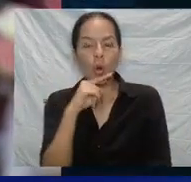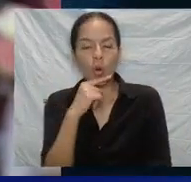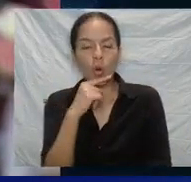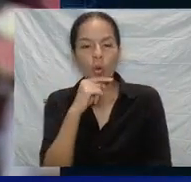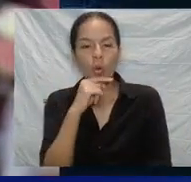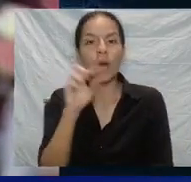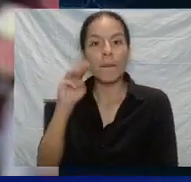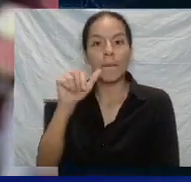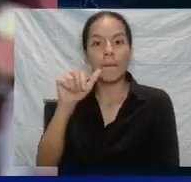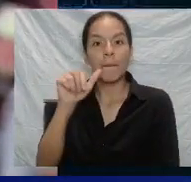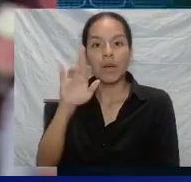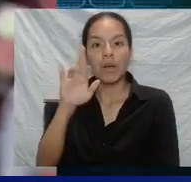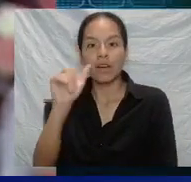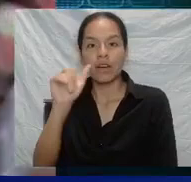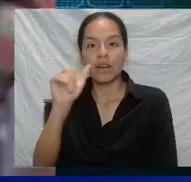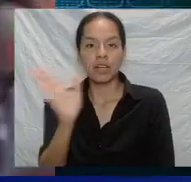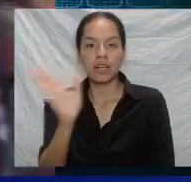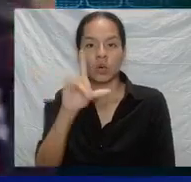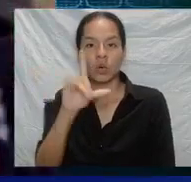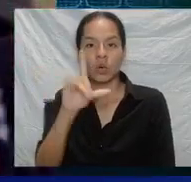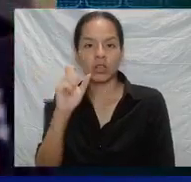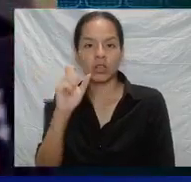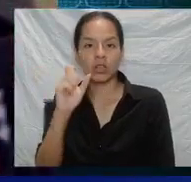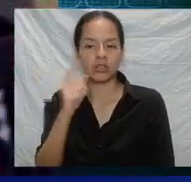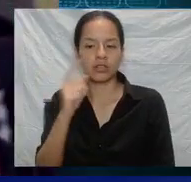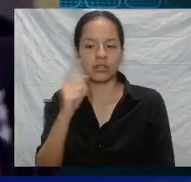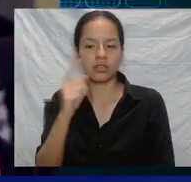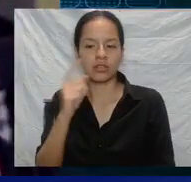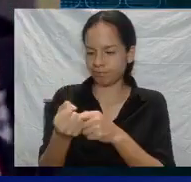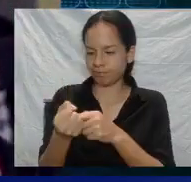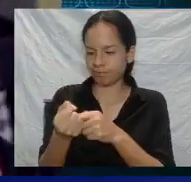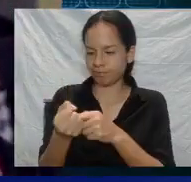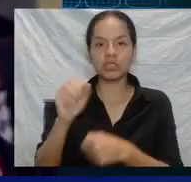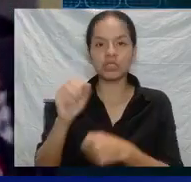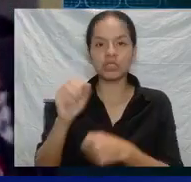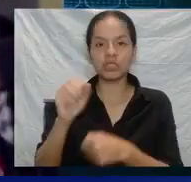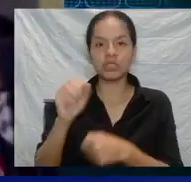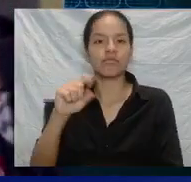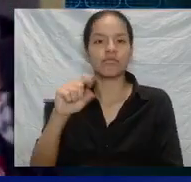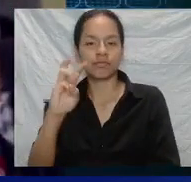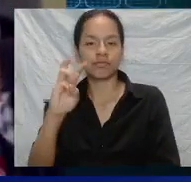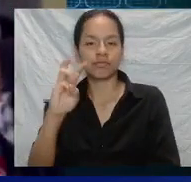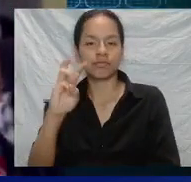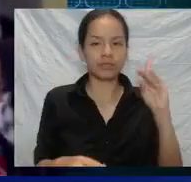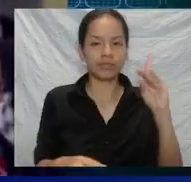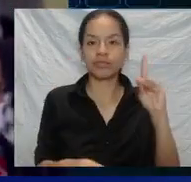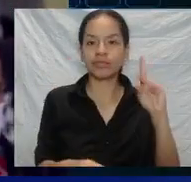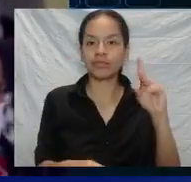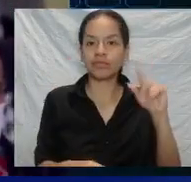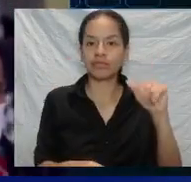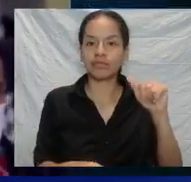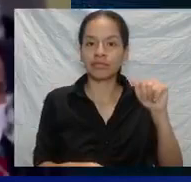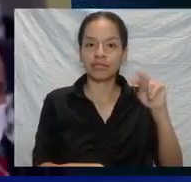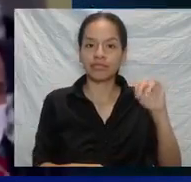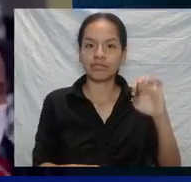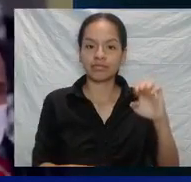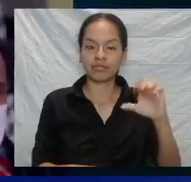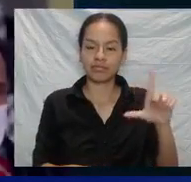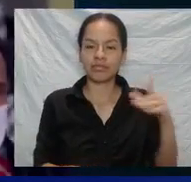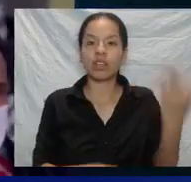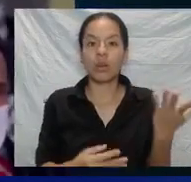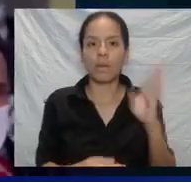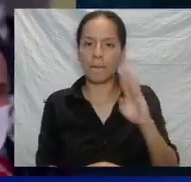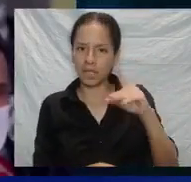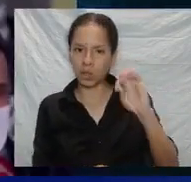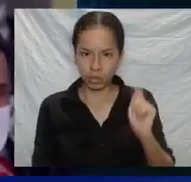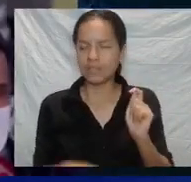de la noche daniela macías debutará también en el bar a las 7 40 de la noche así que hay que mencionar también vecinos